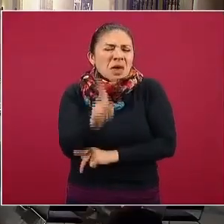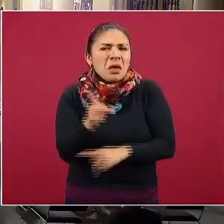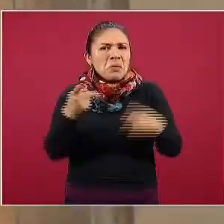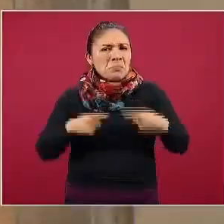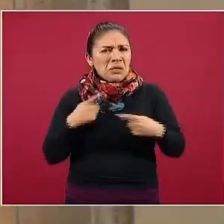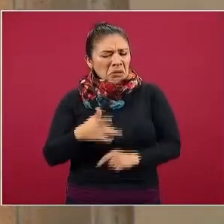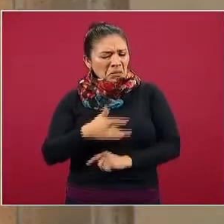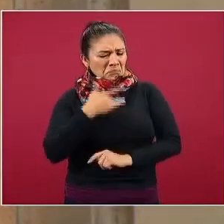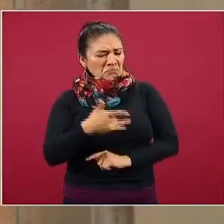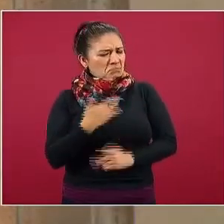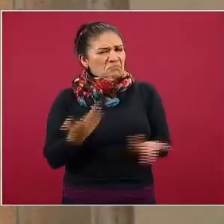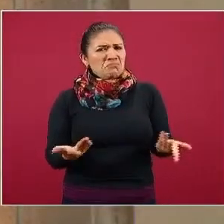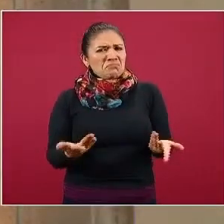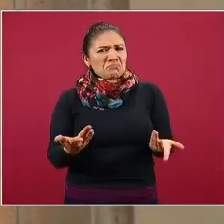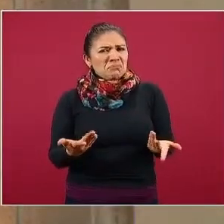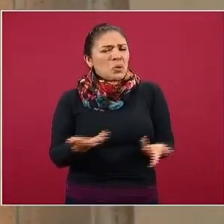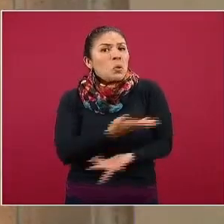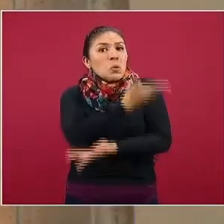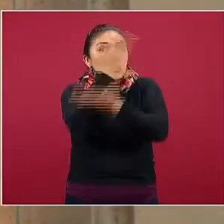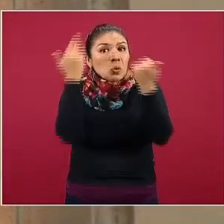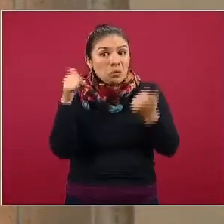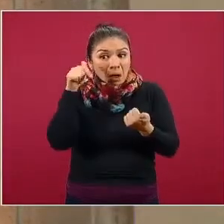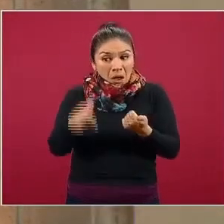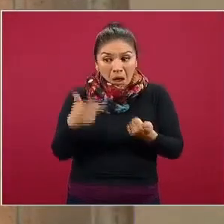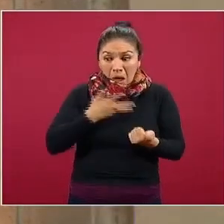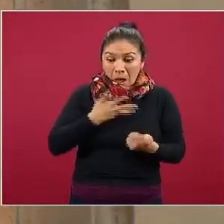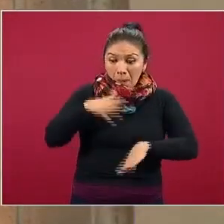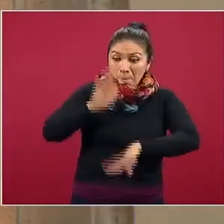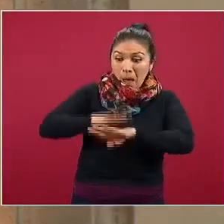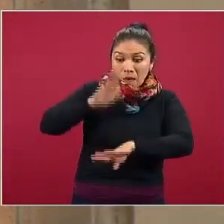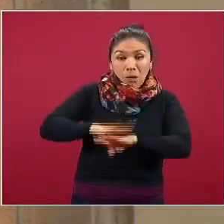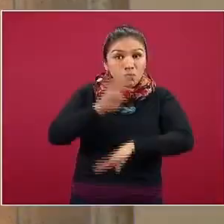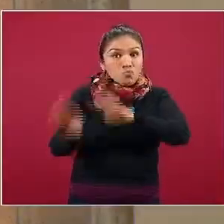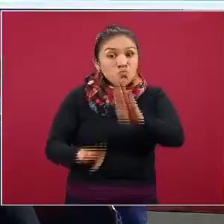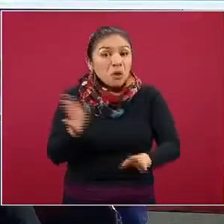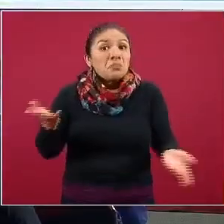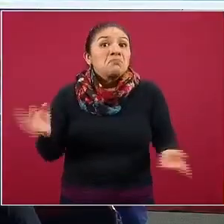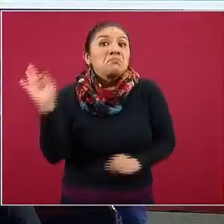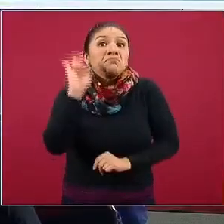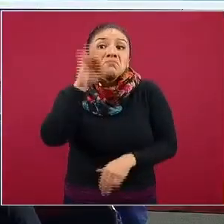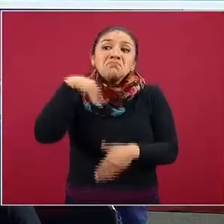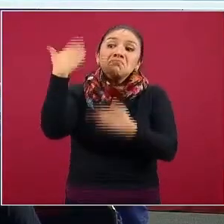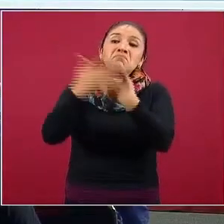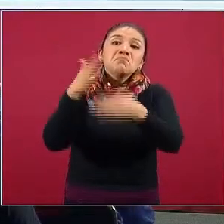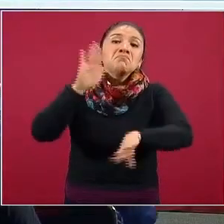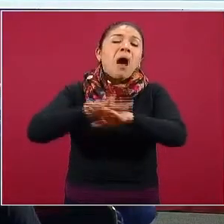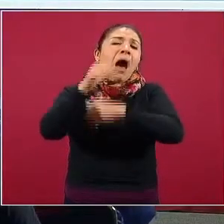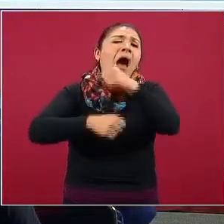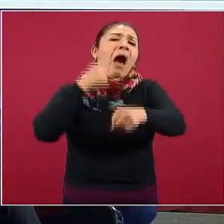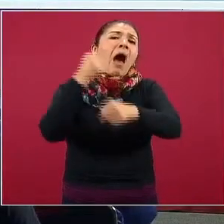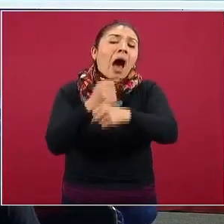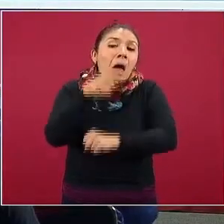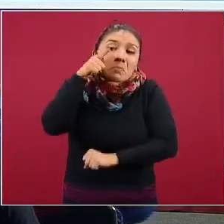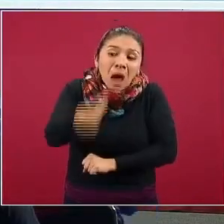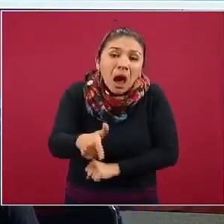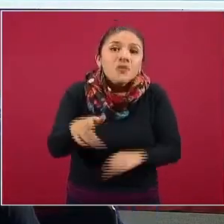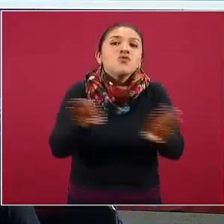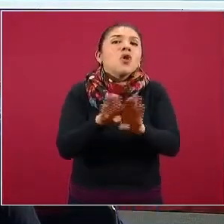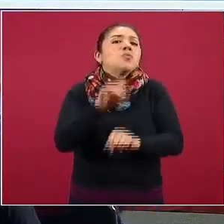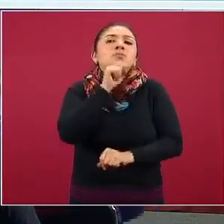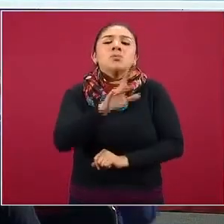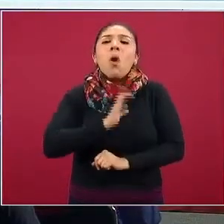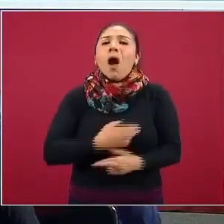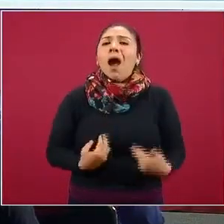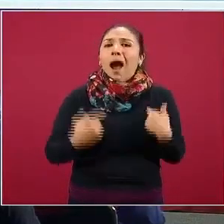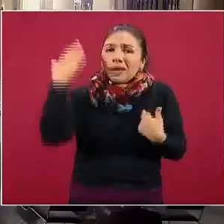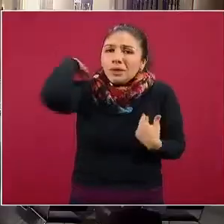gente dice, bueno, pero todavía no sabemos si se están muriendo más. Lo vamos a ver en los próximos años, como lo vimos con el cáncer de